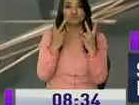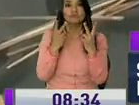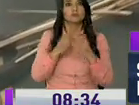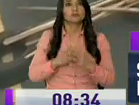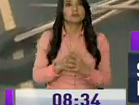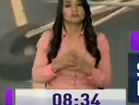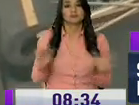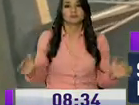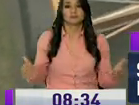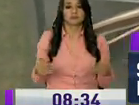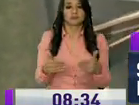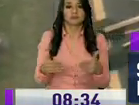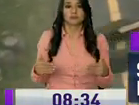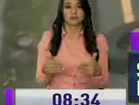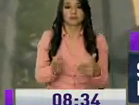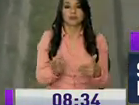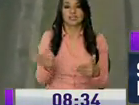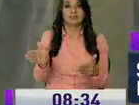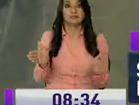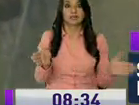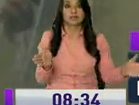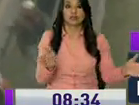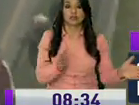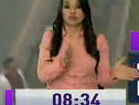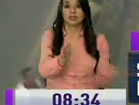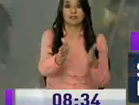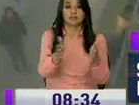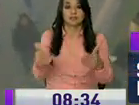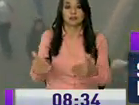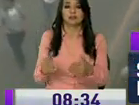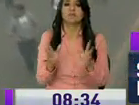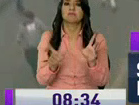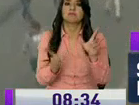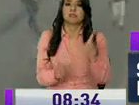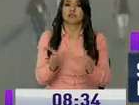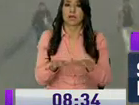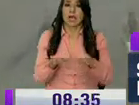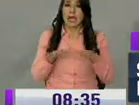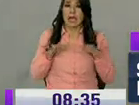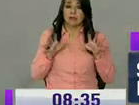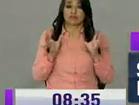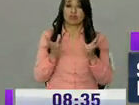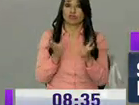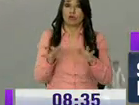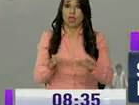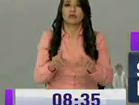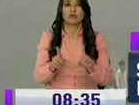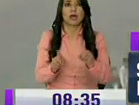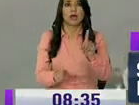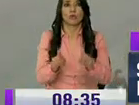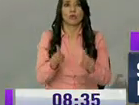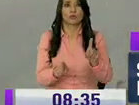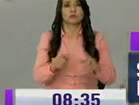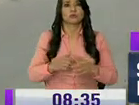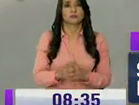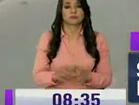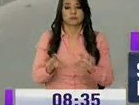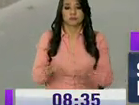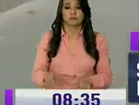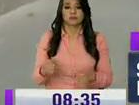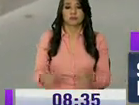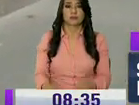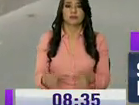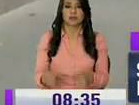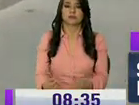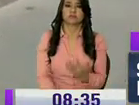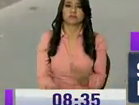están cerrados varios desvíos, ya no hay tantos manifestantes como había al principio, es decir, han venido, han dejado llantas,